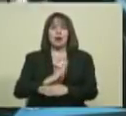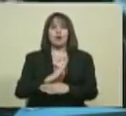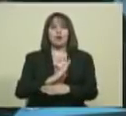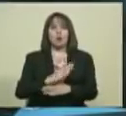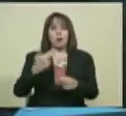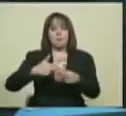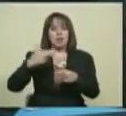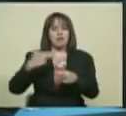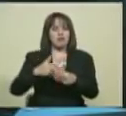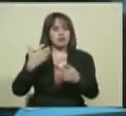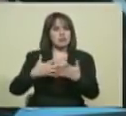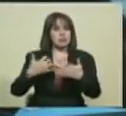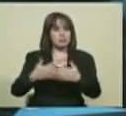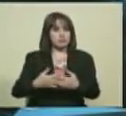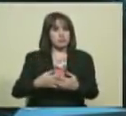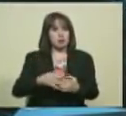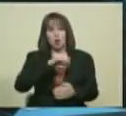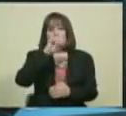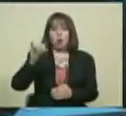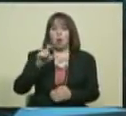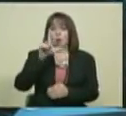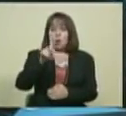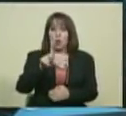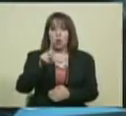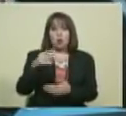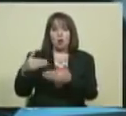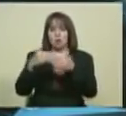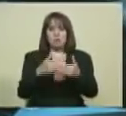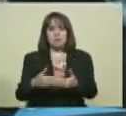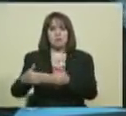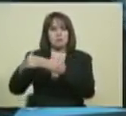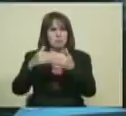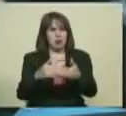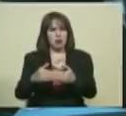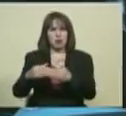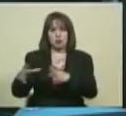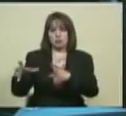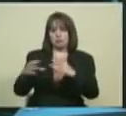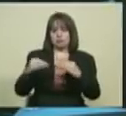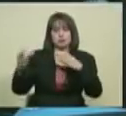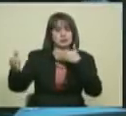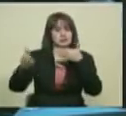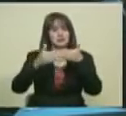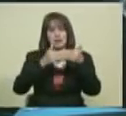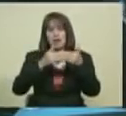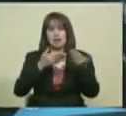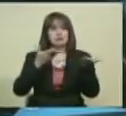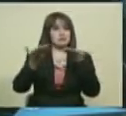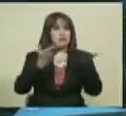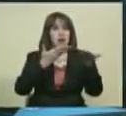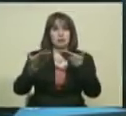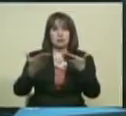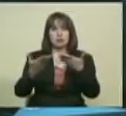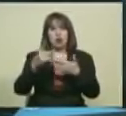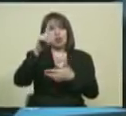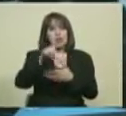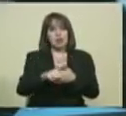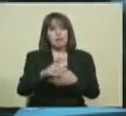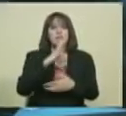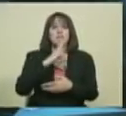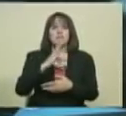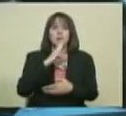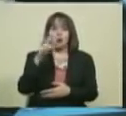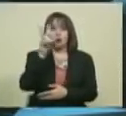PDVSA. Julio 2016, el banco estadounidense Citibank cesa unilateralmente el servicio a las cuentas también de